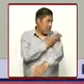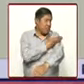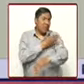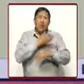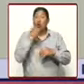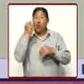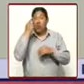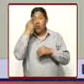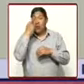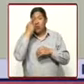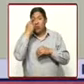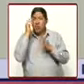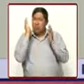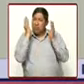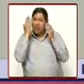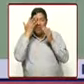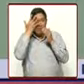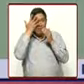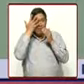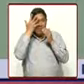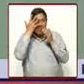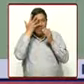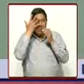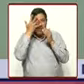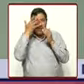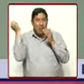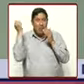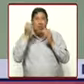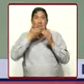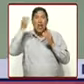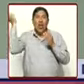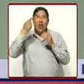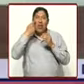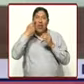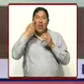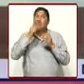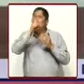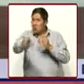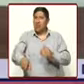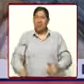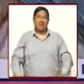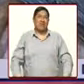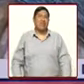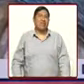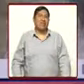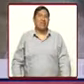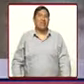otro ojito, que también tiene algo parecido, pero ese ojito tiene mejor pronóstico.